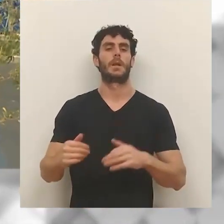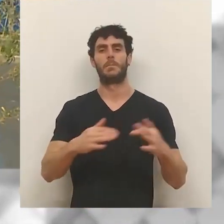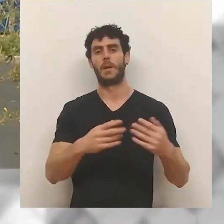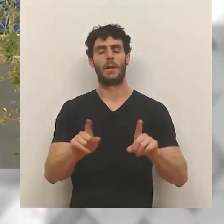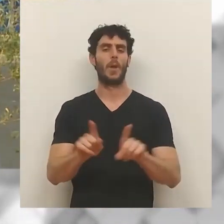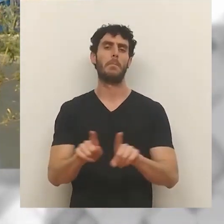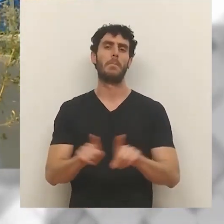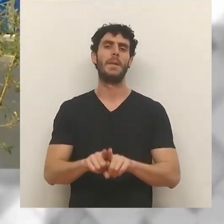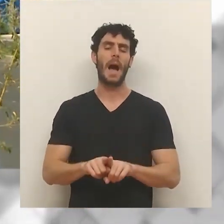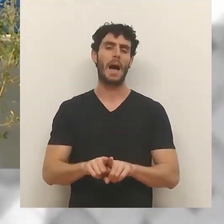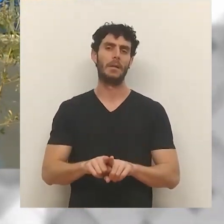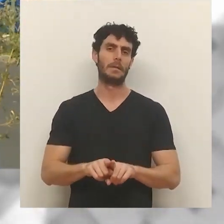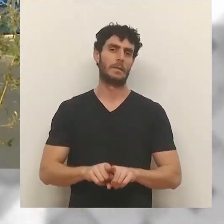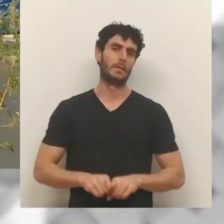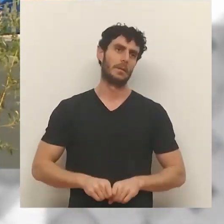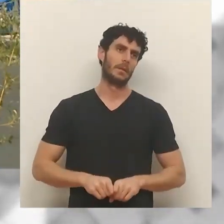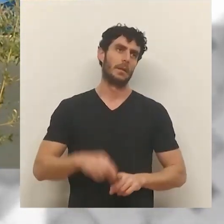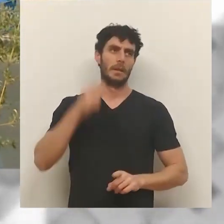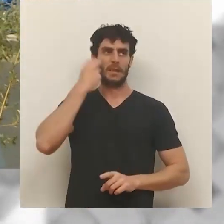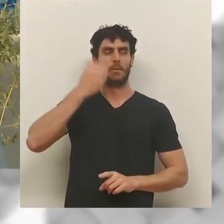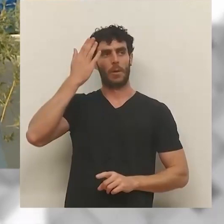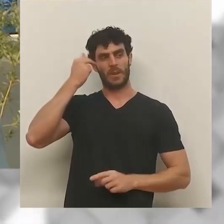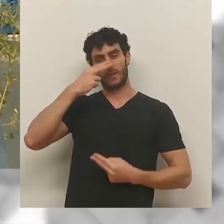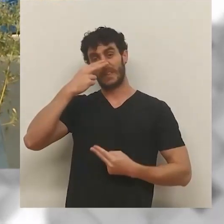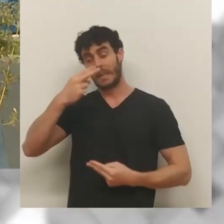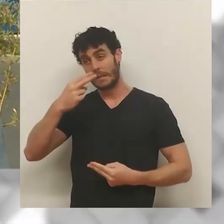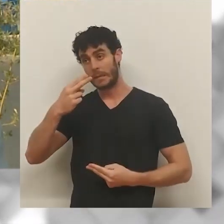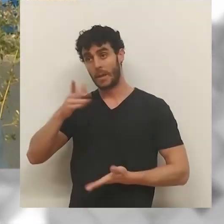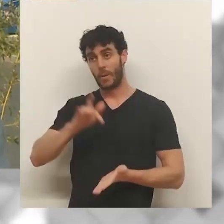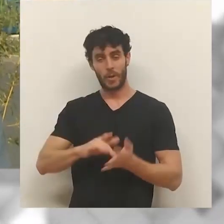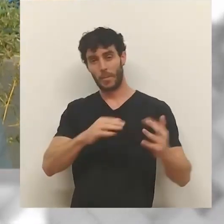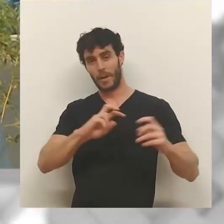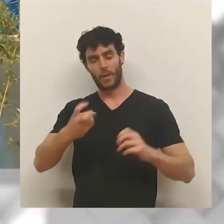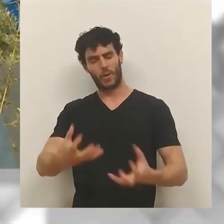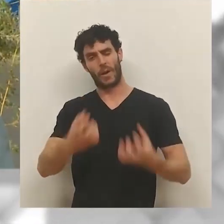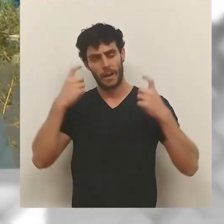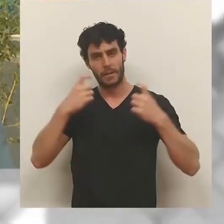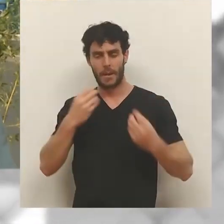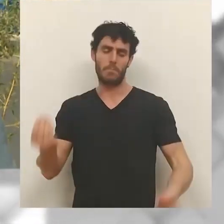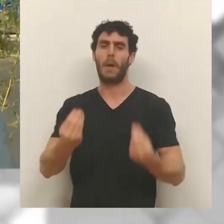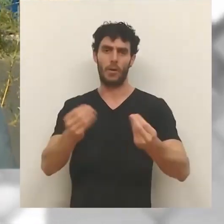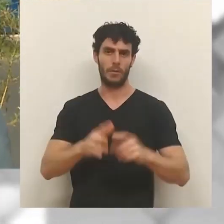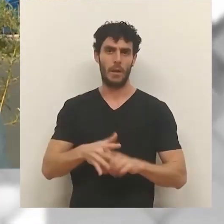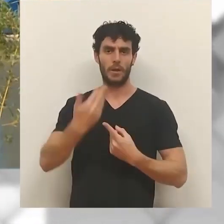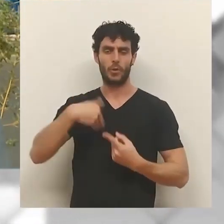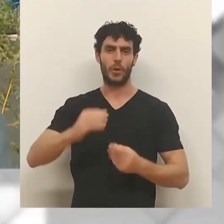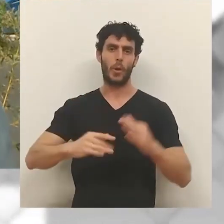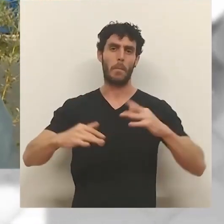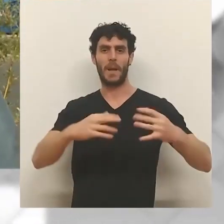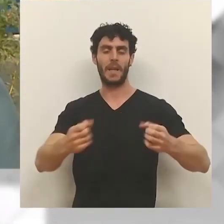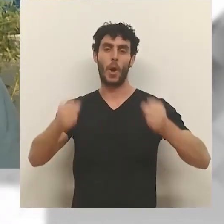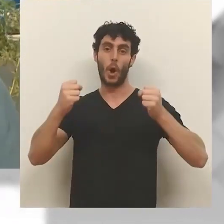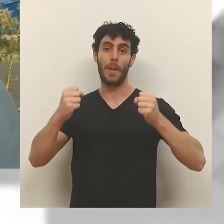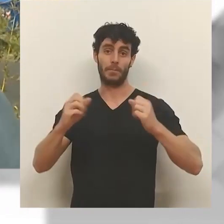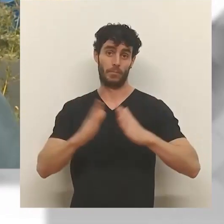Al final, bueno, venimos de un partido que empatamos fuera el sábado y bueno, pues cuanto antes llegue otro partido para intentar ganar pues